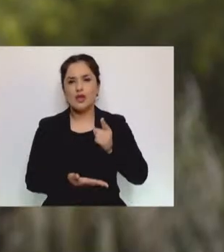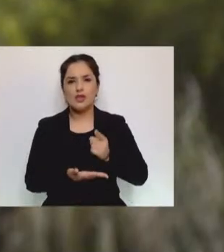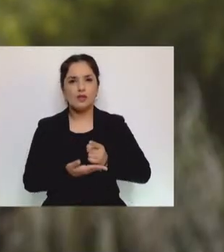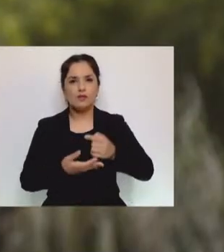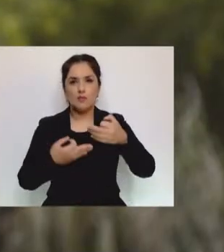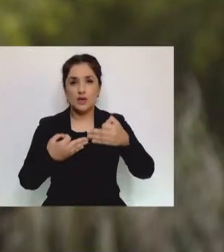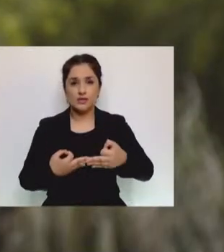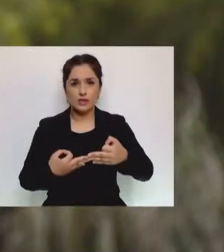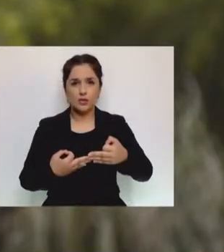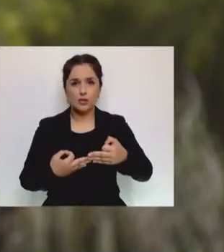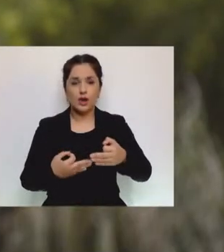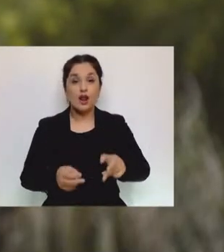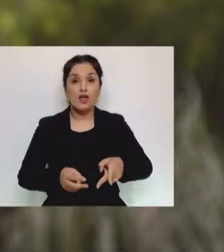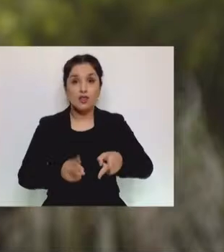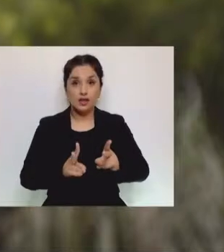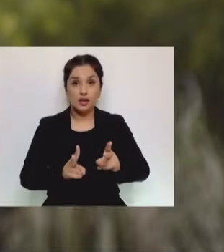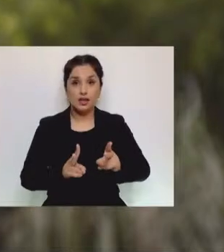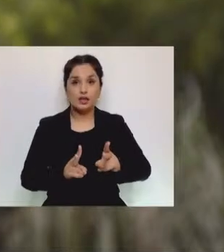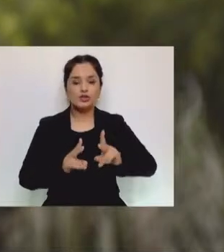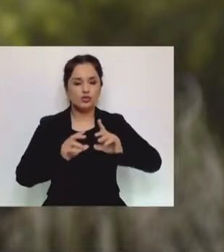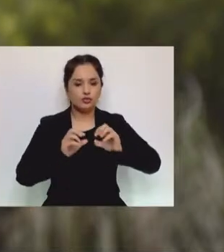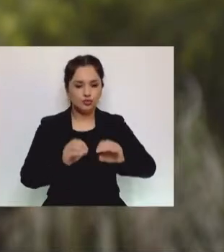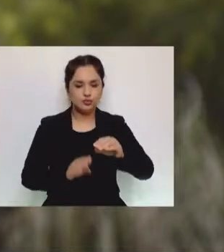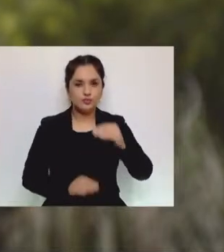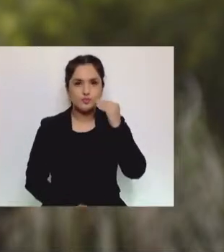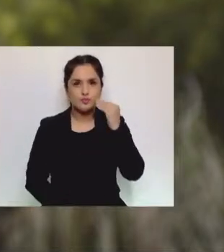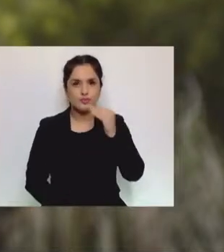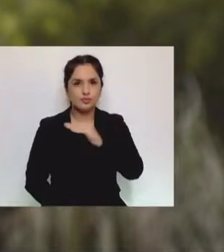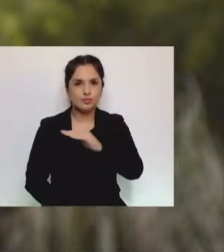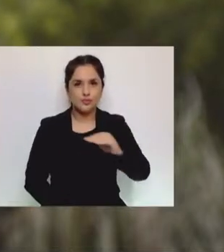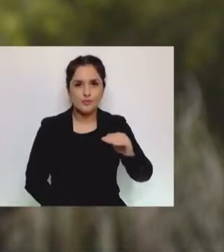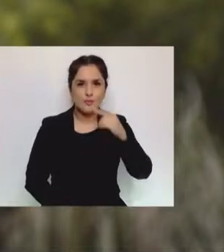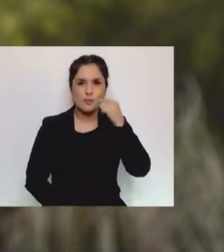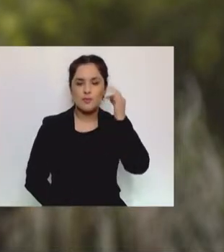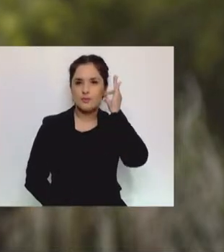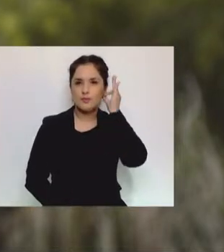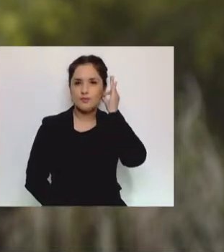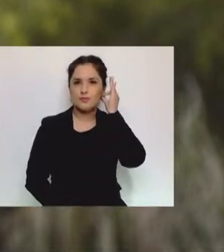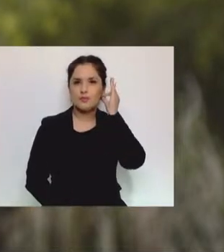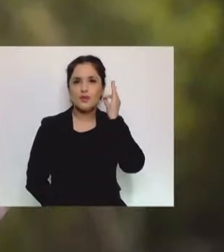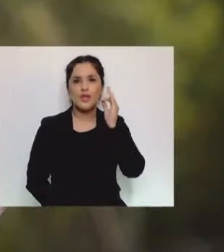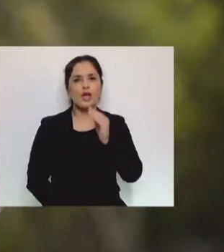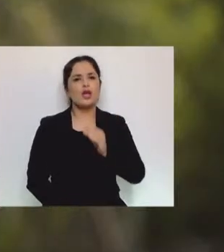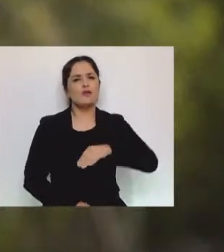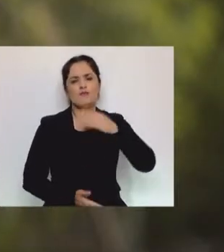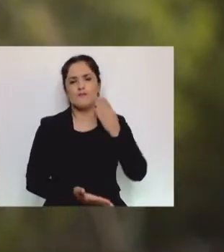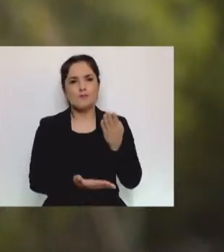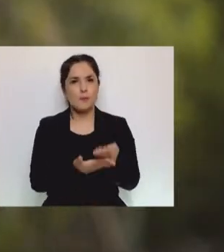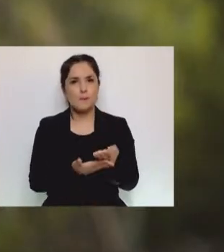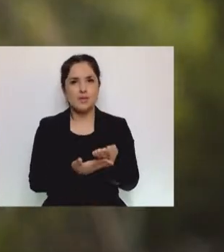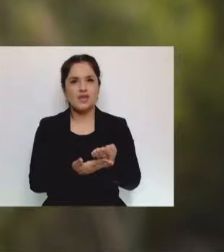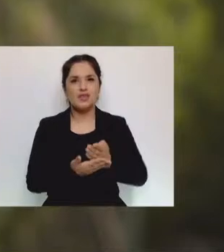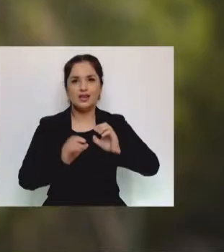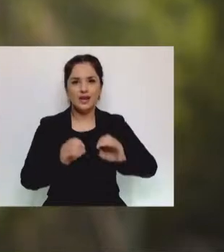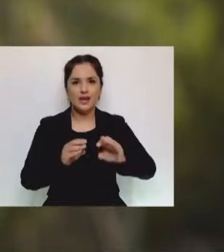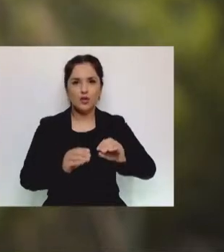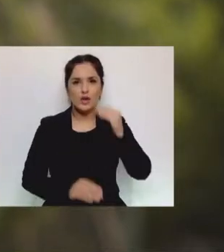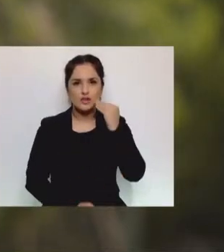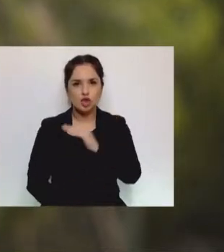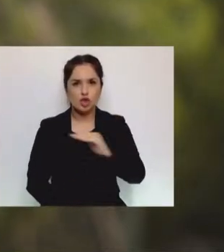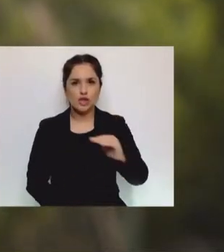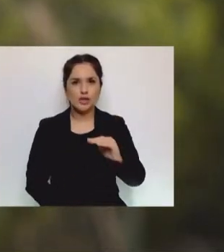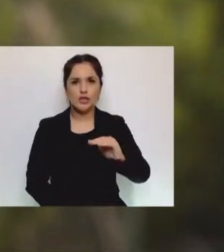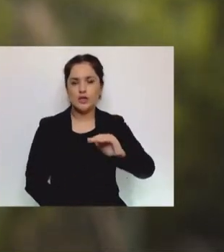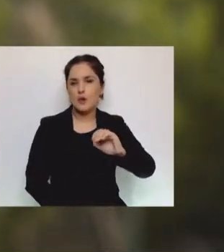debemos garantizar el derecho a la educación inicial de nuestros niños y niñas y reivindicar a la